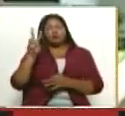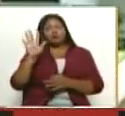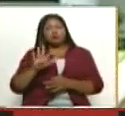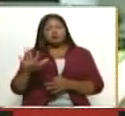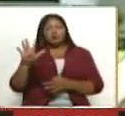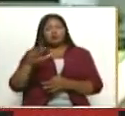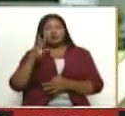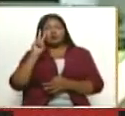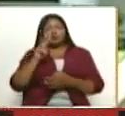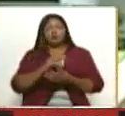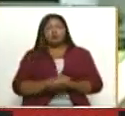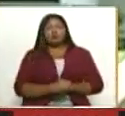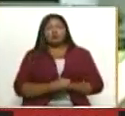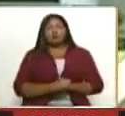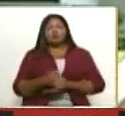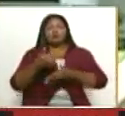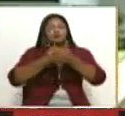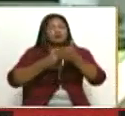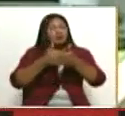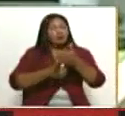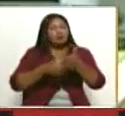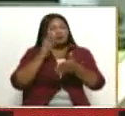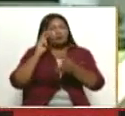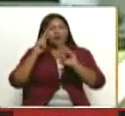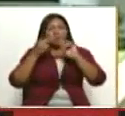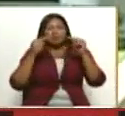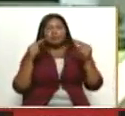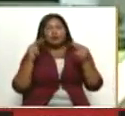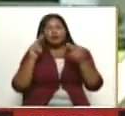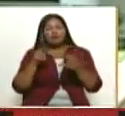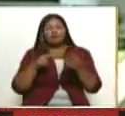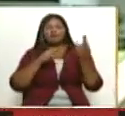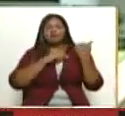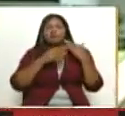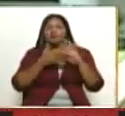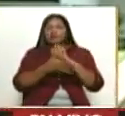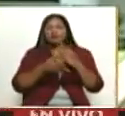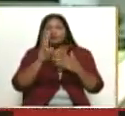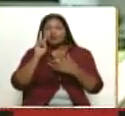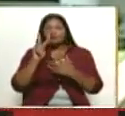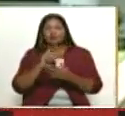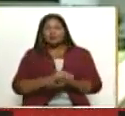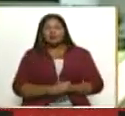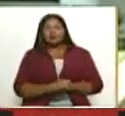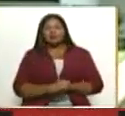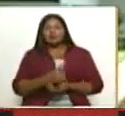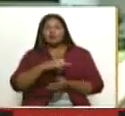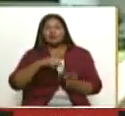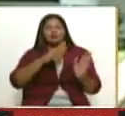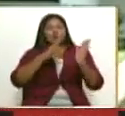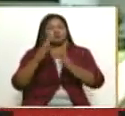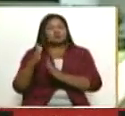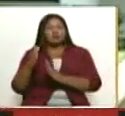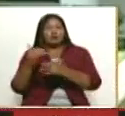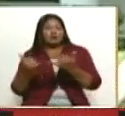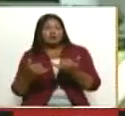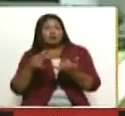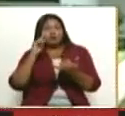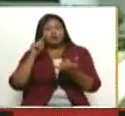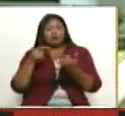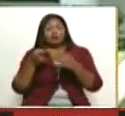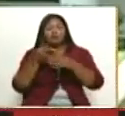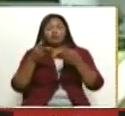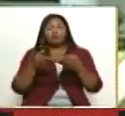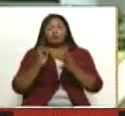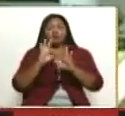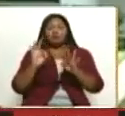él afianzamos el principio de que la paz es un asunto que trasciende a las organizaciones armadas y a los